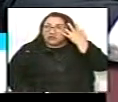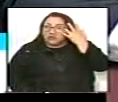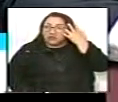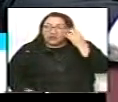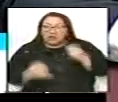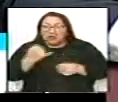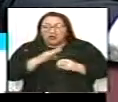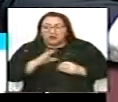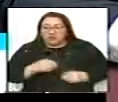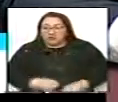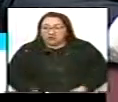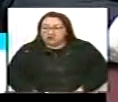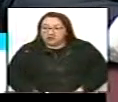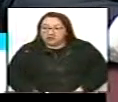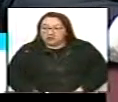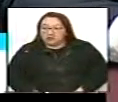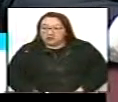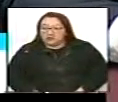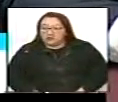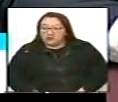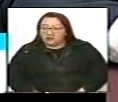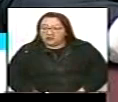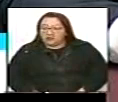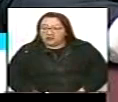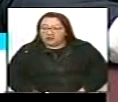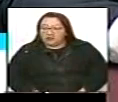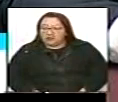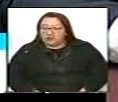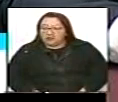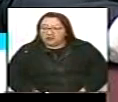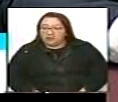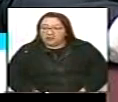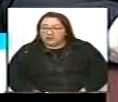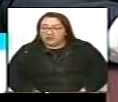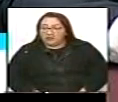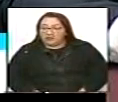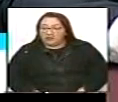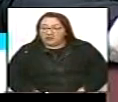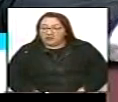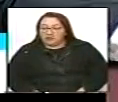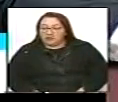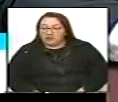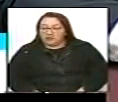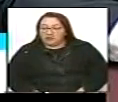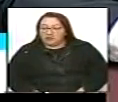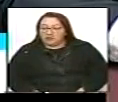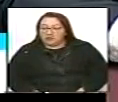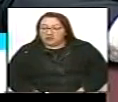esto? Acá en la Comisión Permanente se ha aprobado